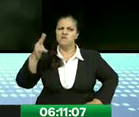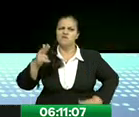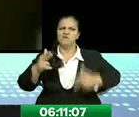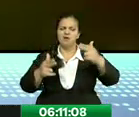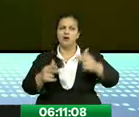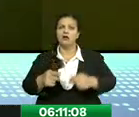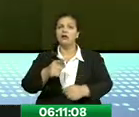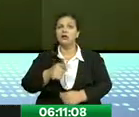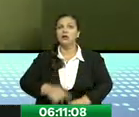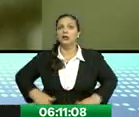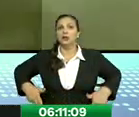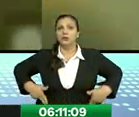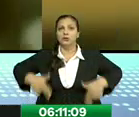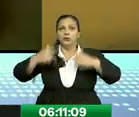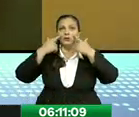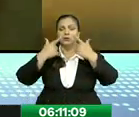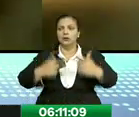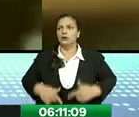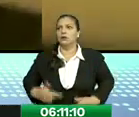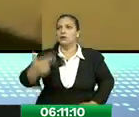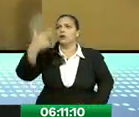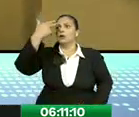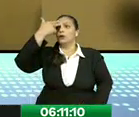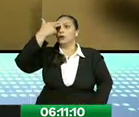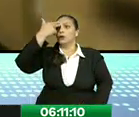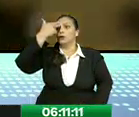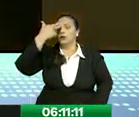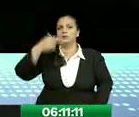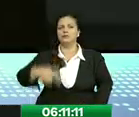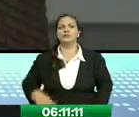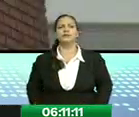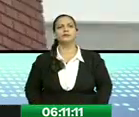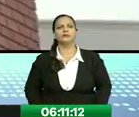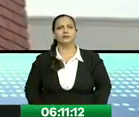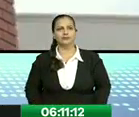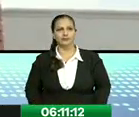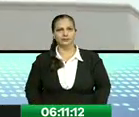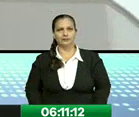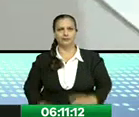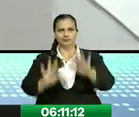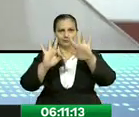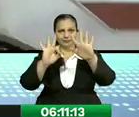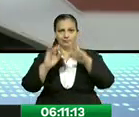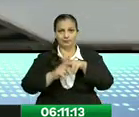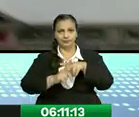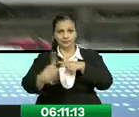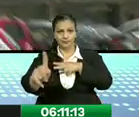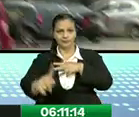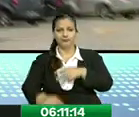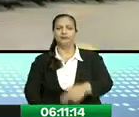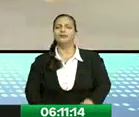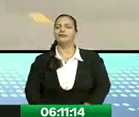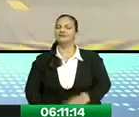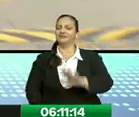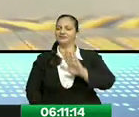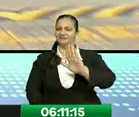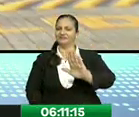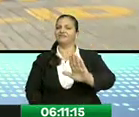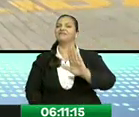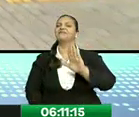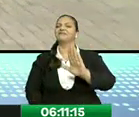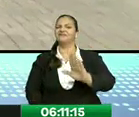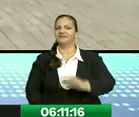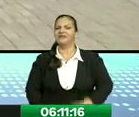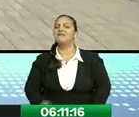vida. De que van a caer, escucha bien. De que vas a caer, vas a caer. Son 8. Y decía